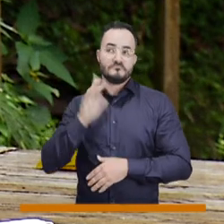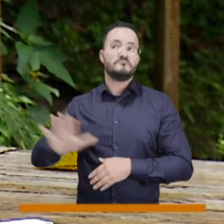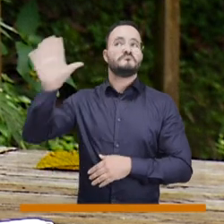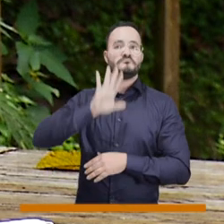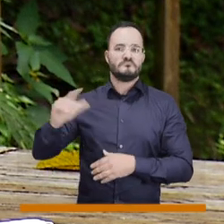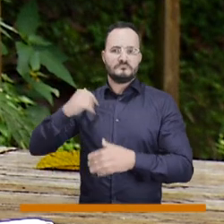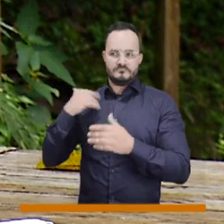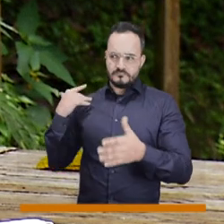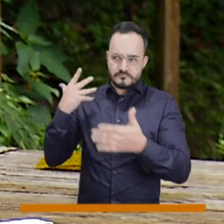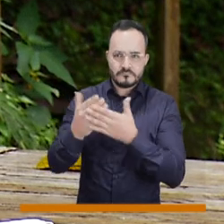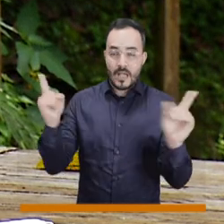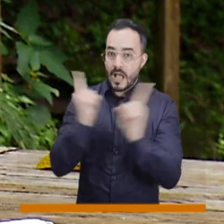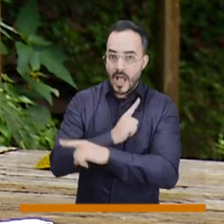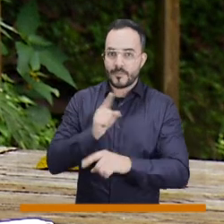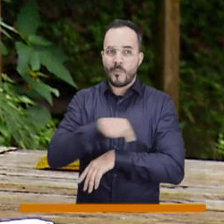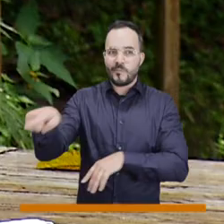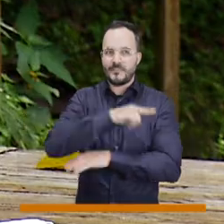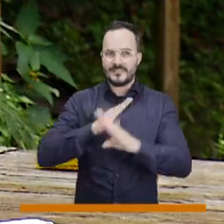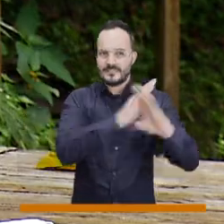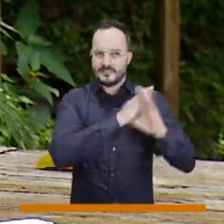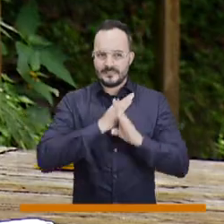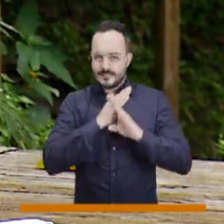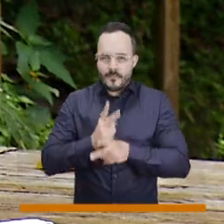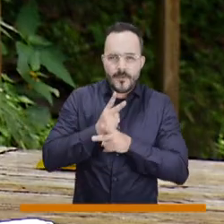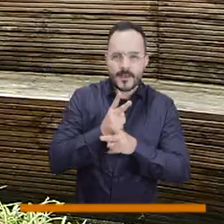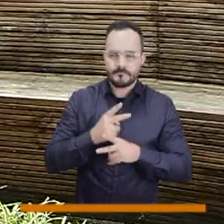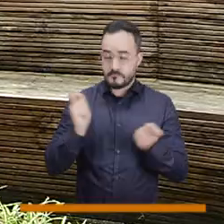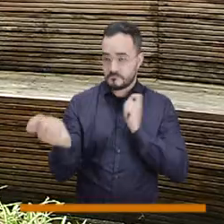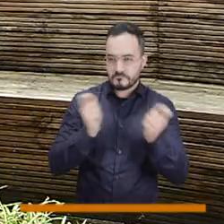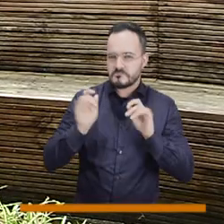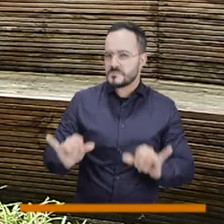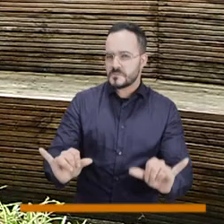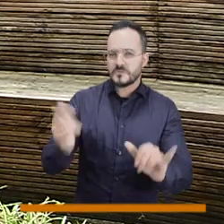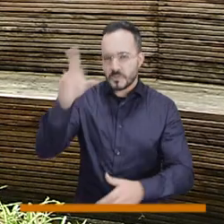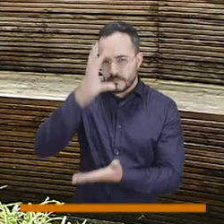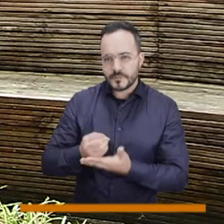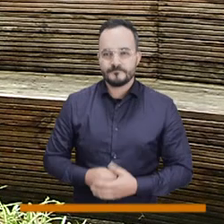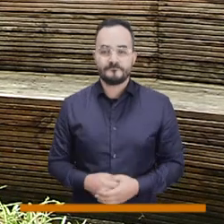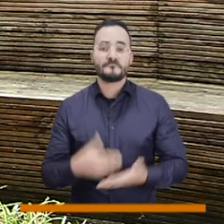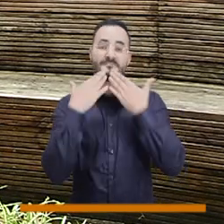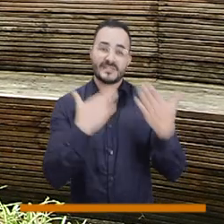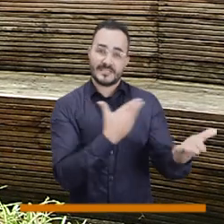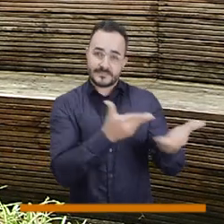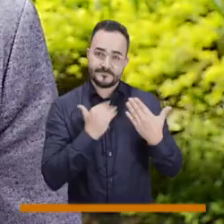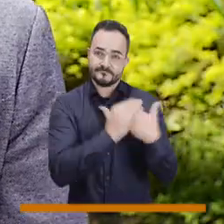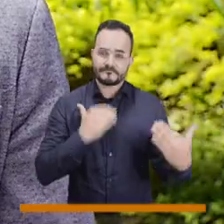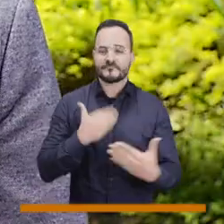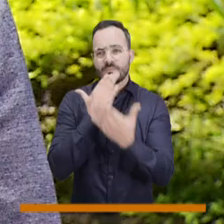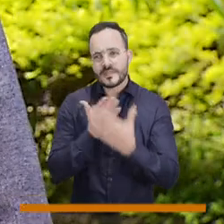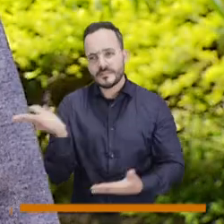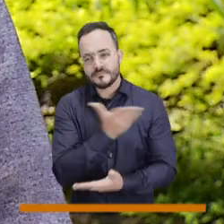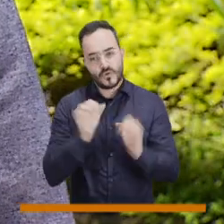la seguridad en estos años en los organismos de seguridad y en el mundo del delito también. Catherine, muchas gracias por la invitación, concejal. Buen día a